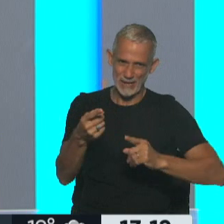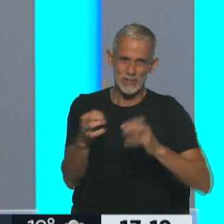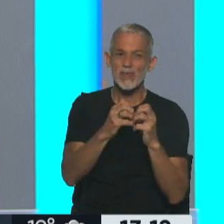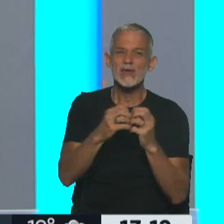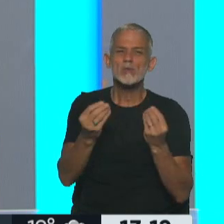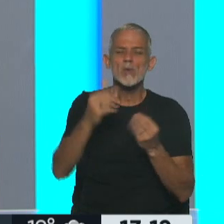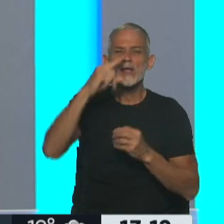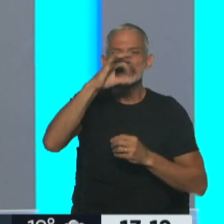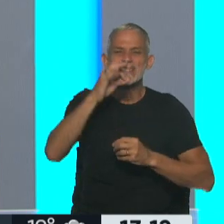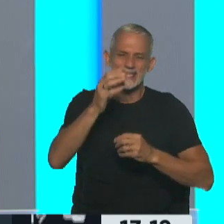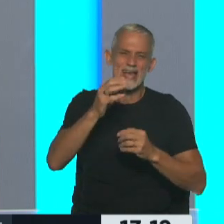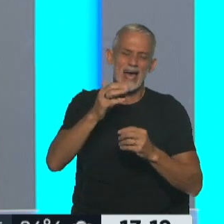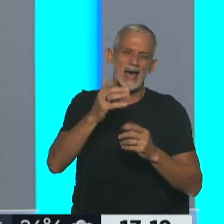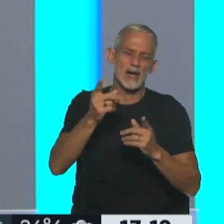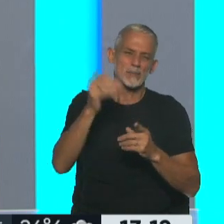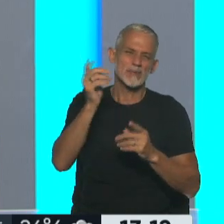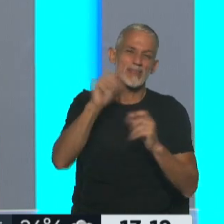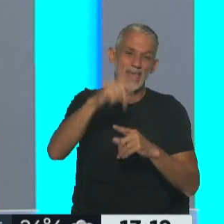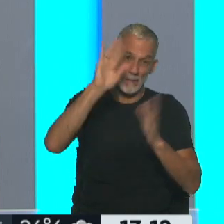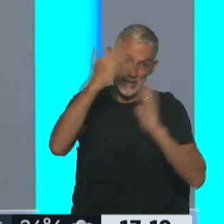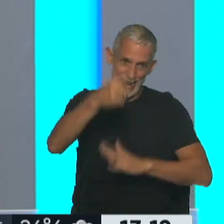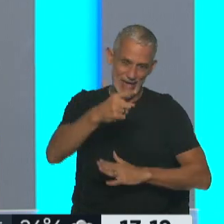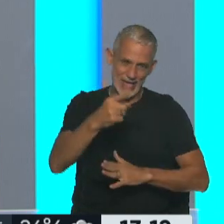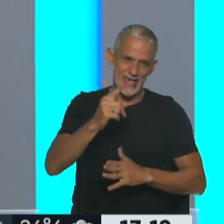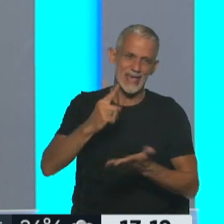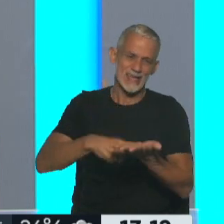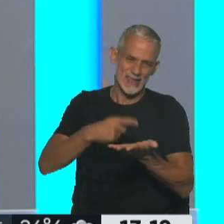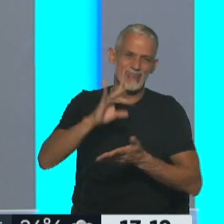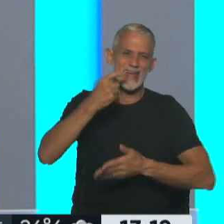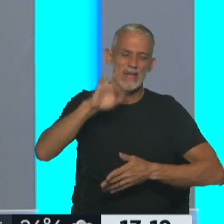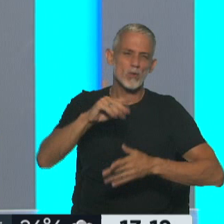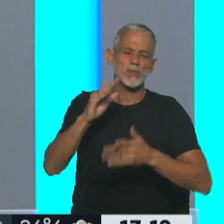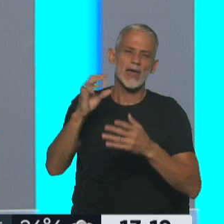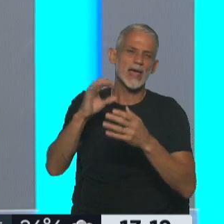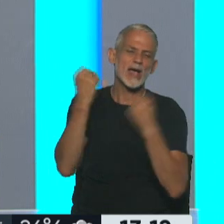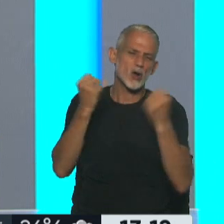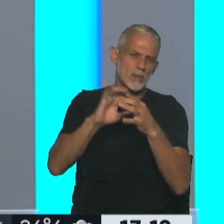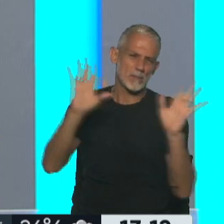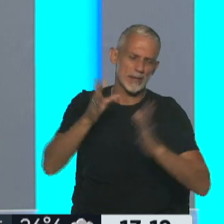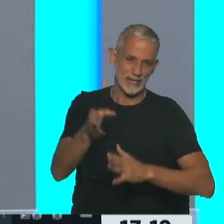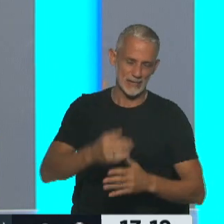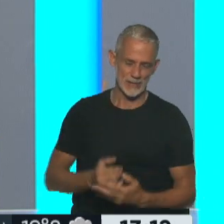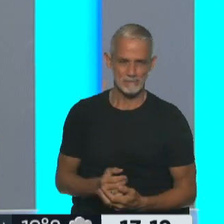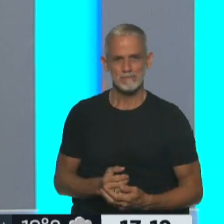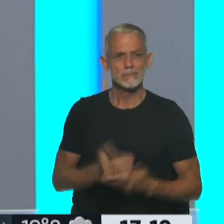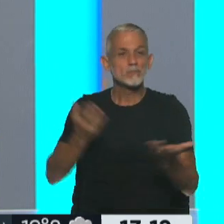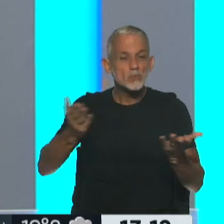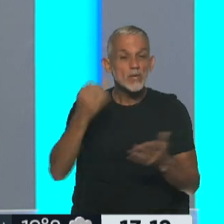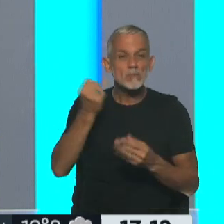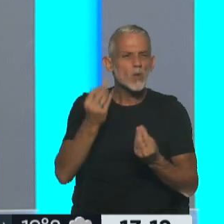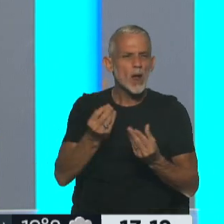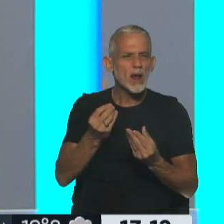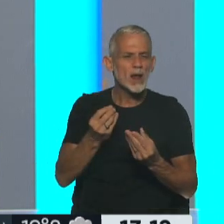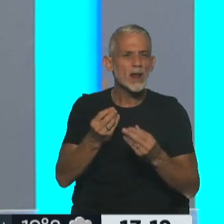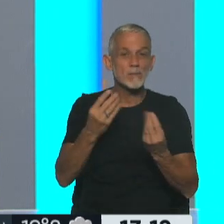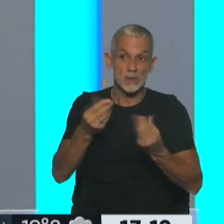el 70/2023, el proyecto, el DNU de desregulación económica del presidente Javier Milei.